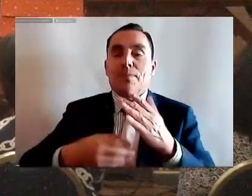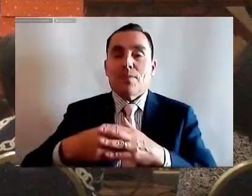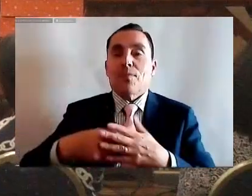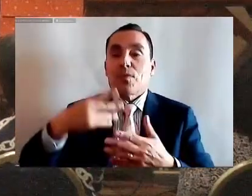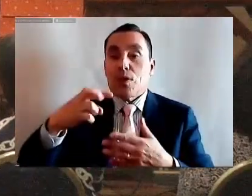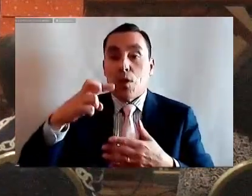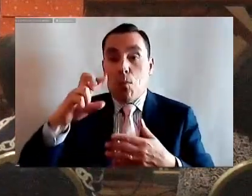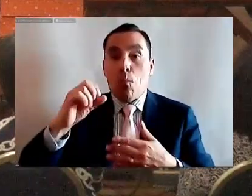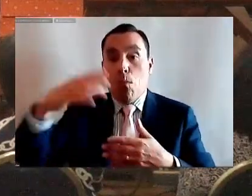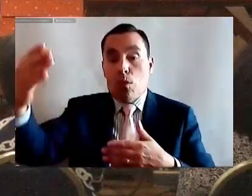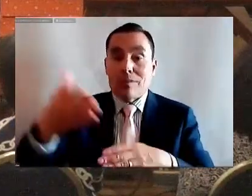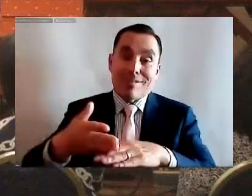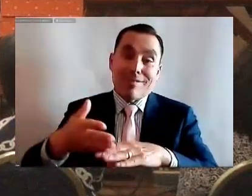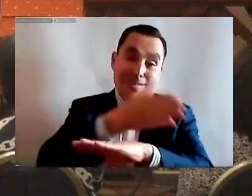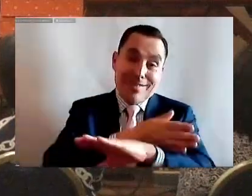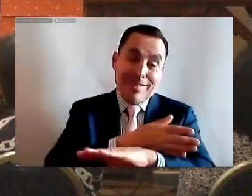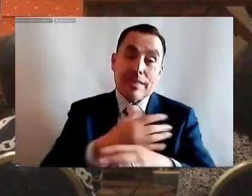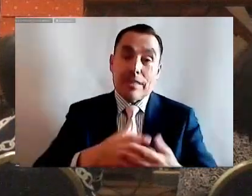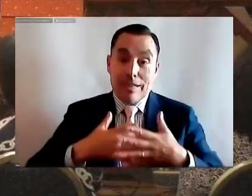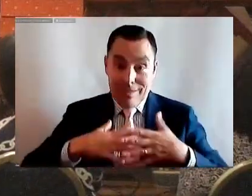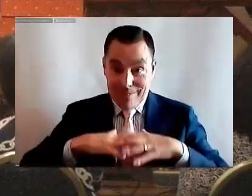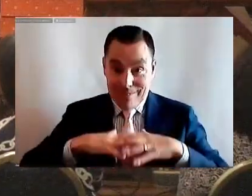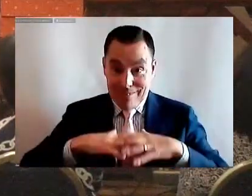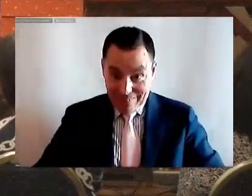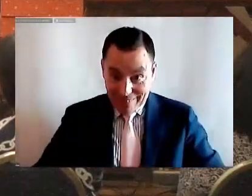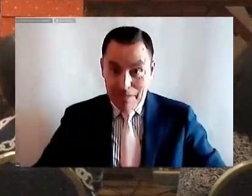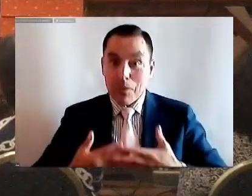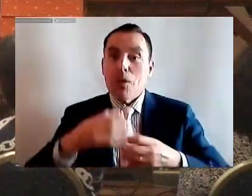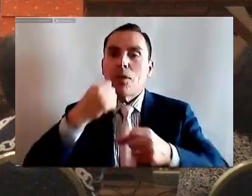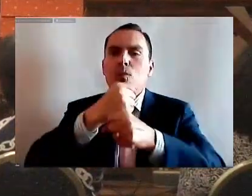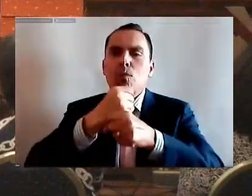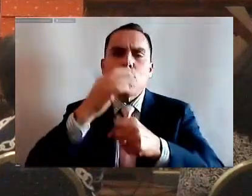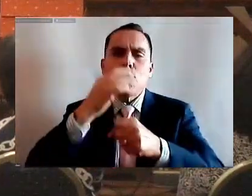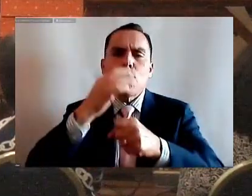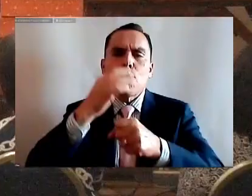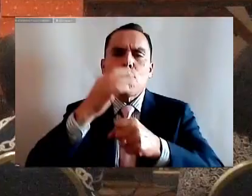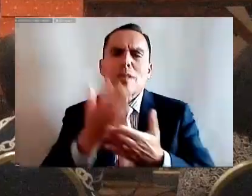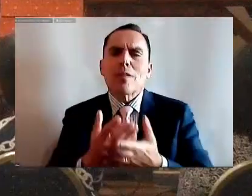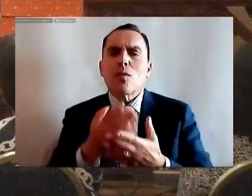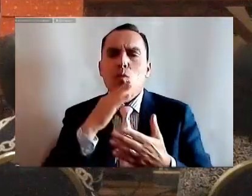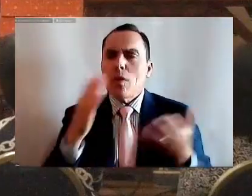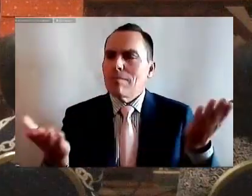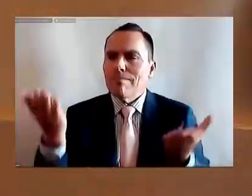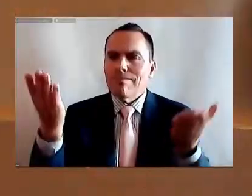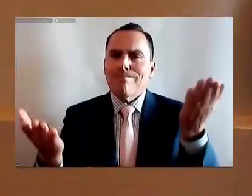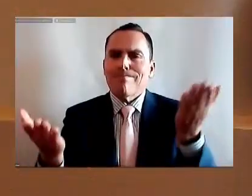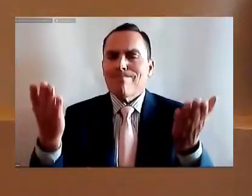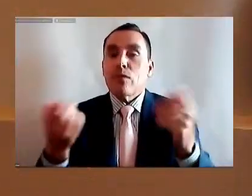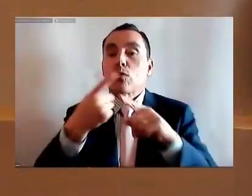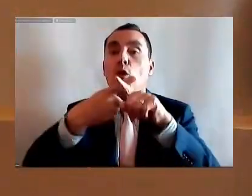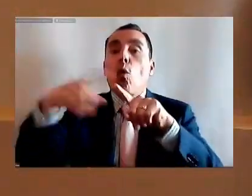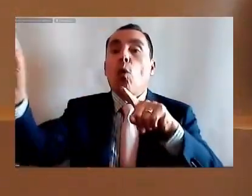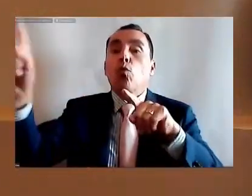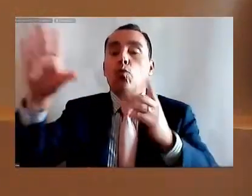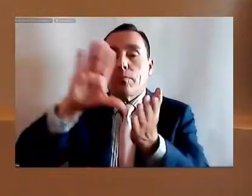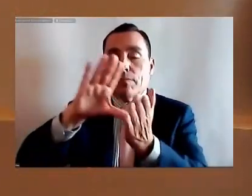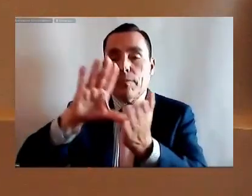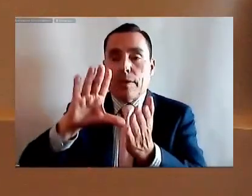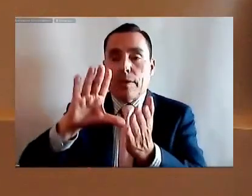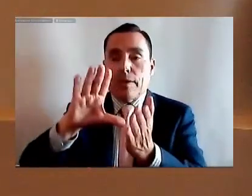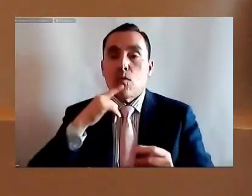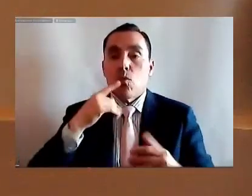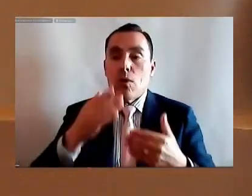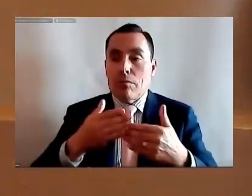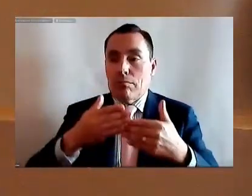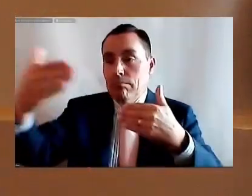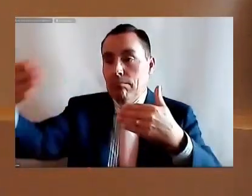están bastante buenos, como decía Daniela, mirando el derecho comparado, los países OCDE, digamos. Son plazos bastante